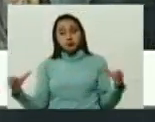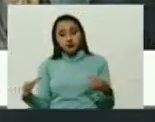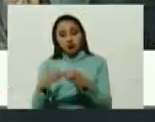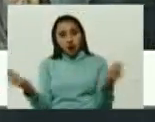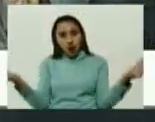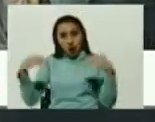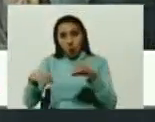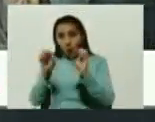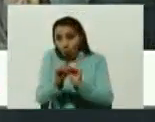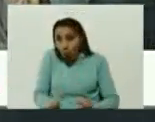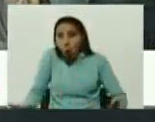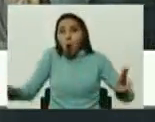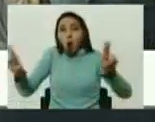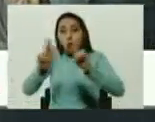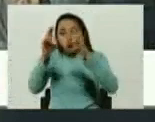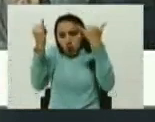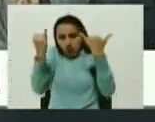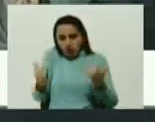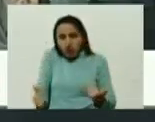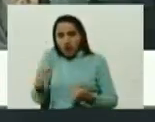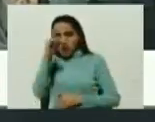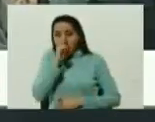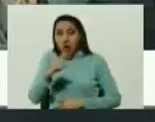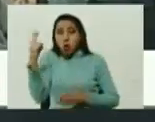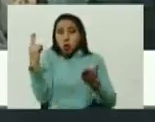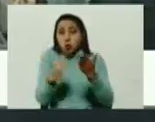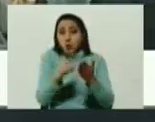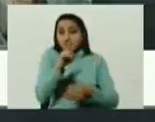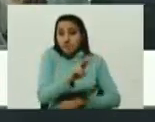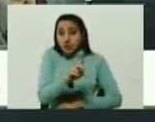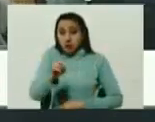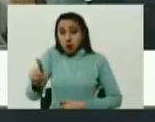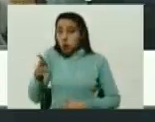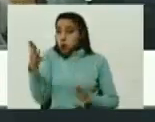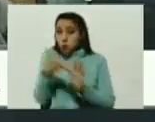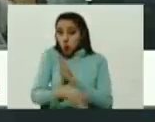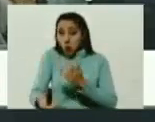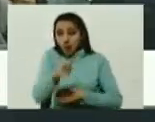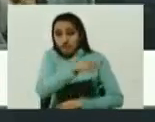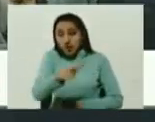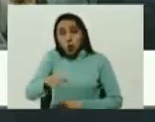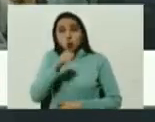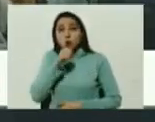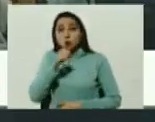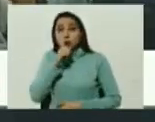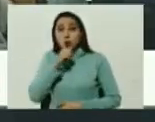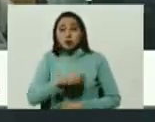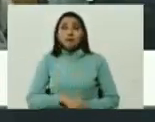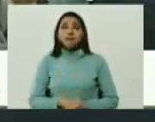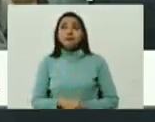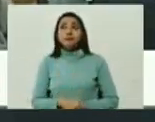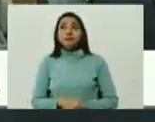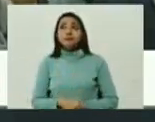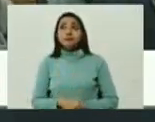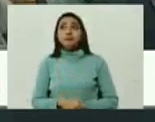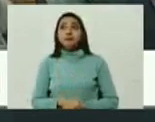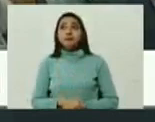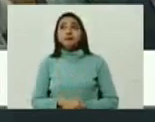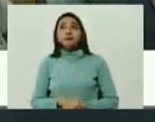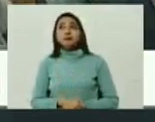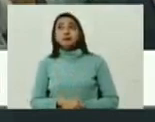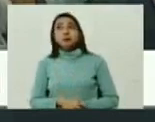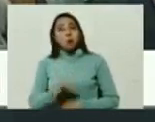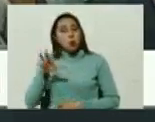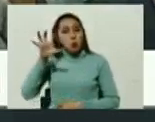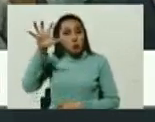naciones unidas para este año 2021 con respecto a las personas de edad que como país y como